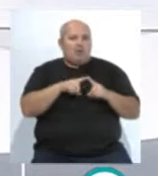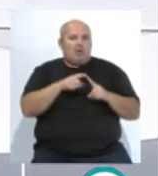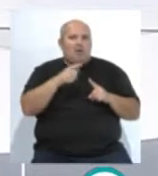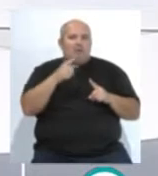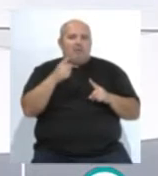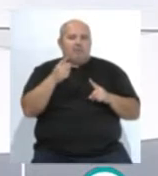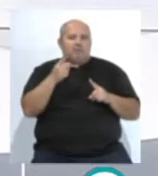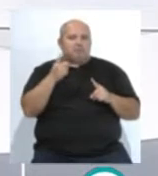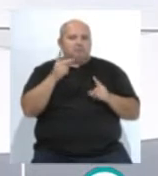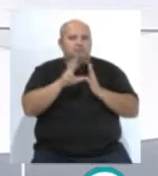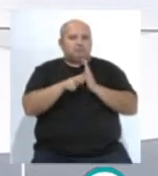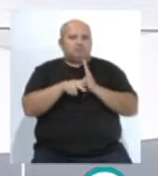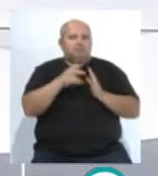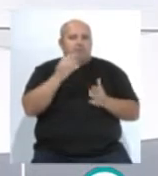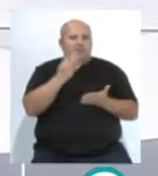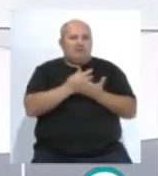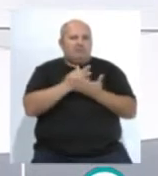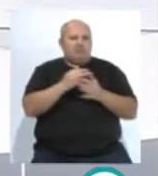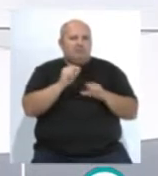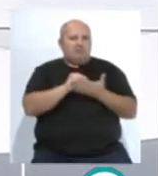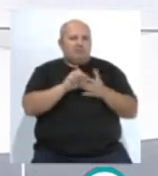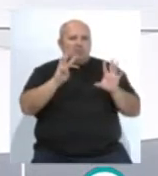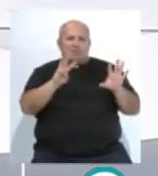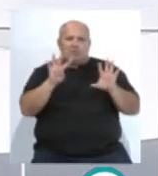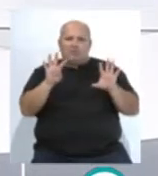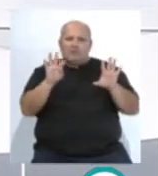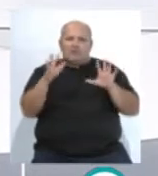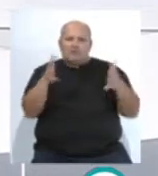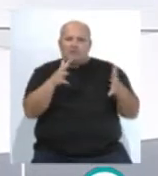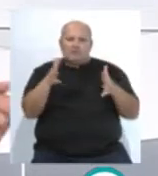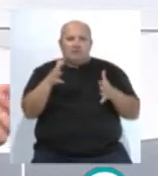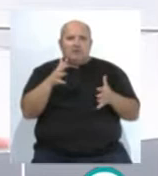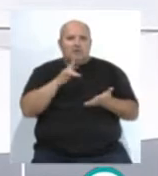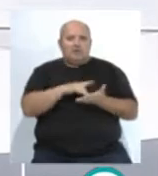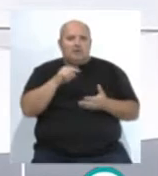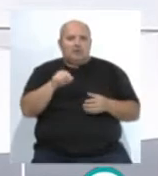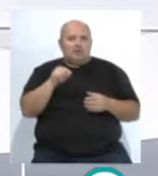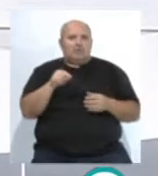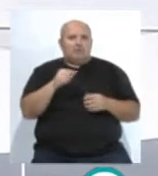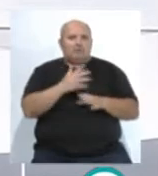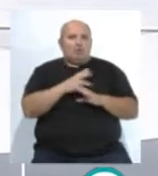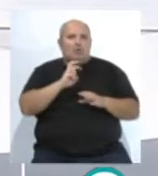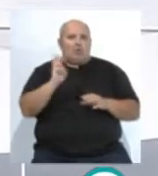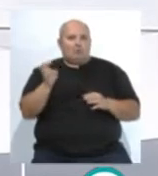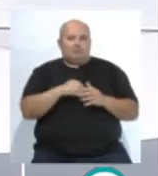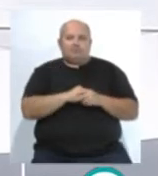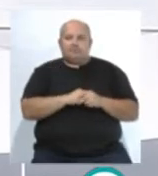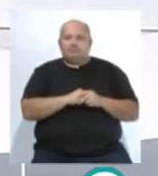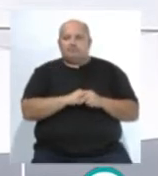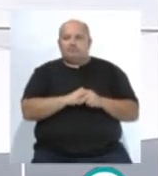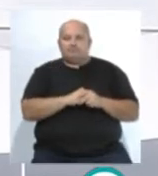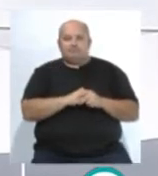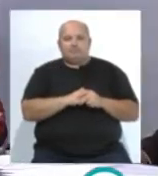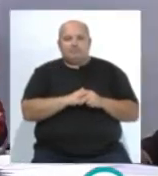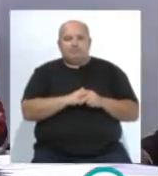pitaron fuera, y después le pitaron una falta en el minuto casi 89-90 en ataque cuando la pelota se estaba jugando en otro lado. Que decíamos,